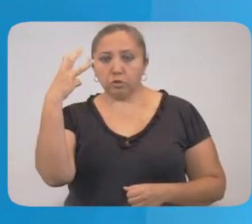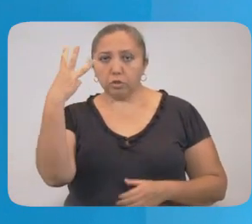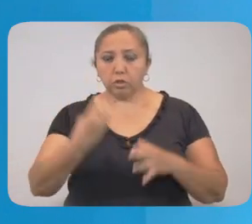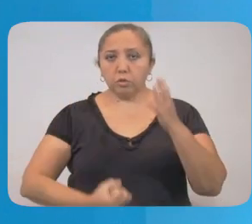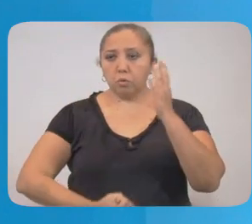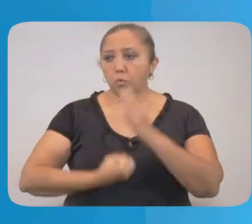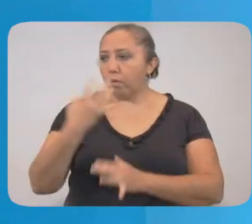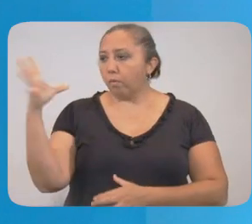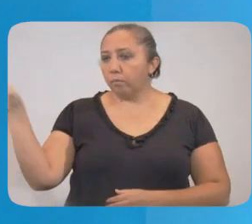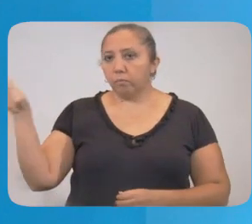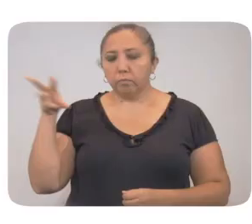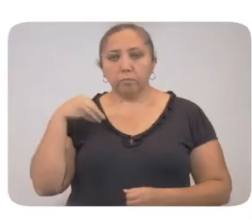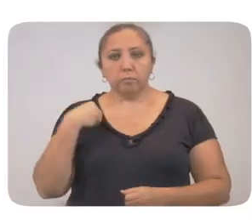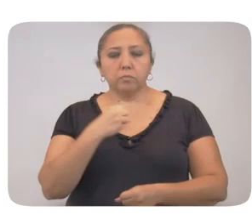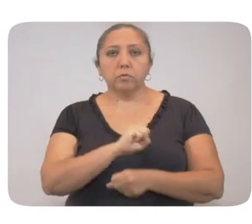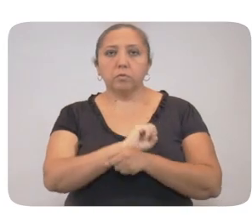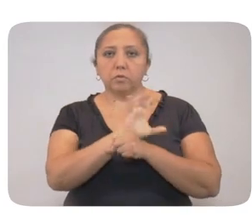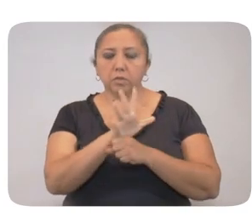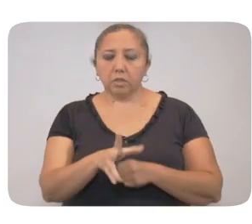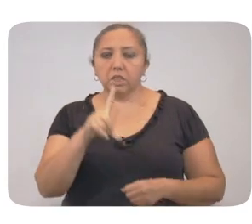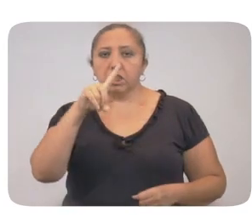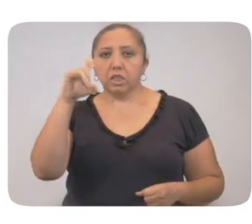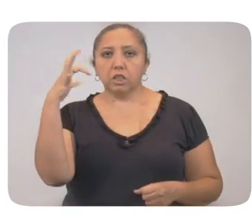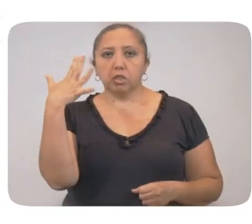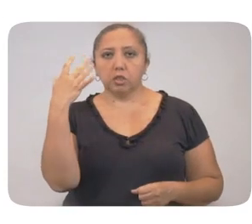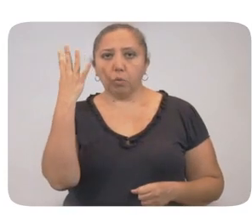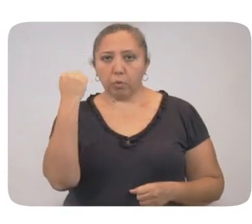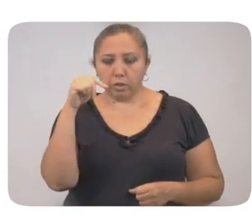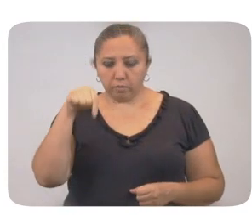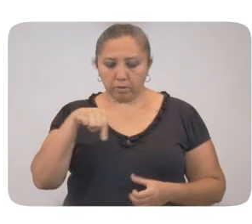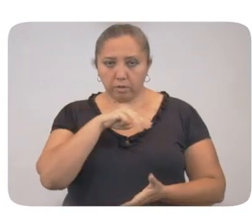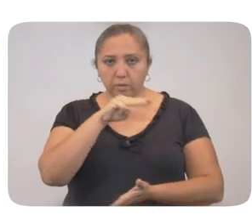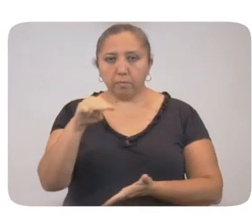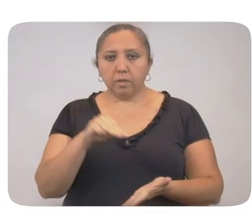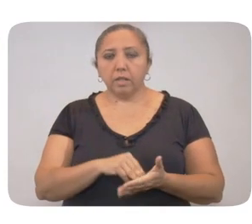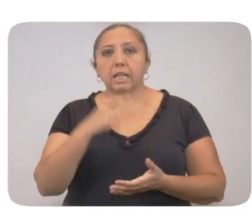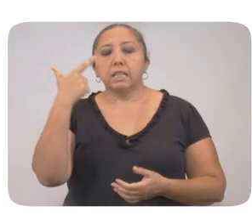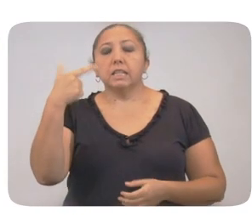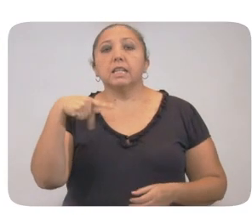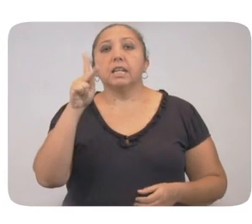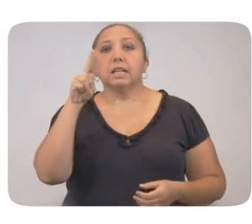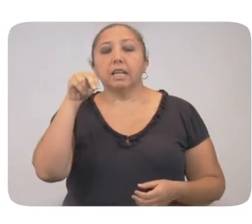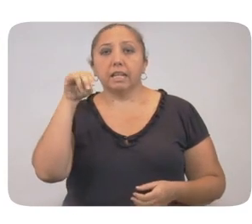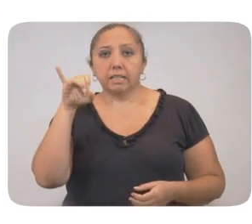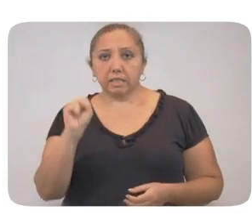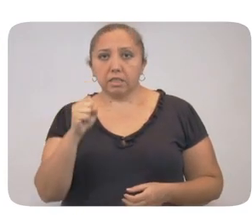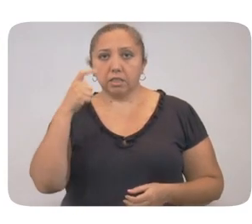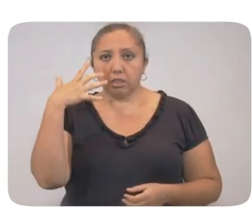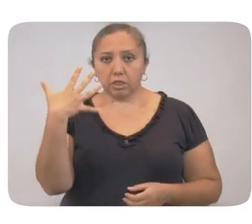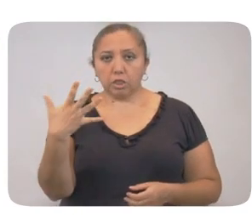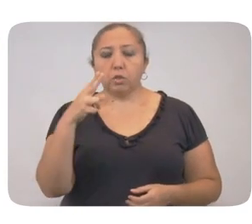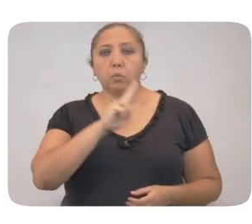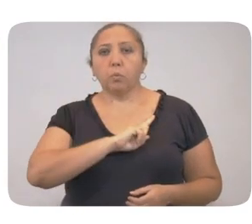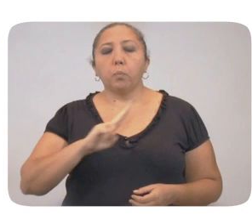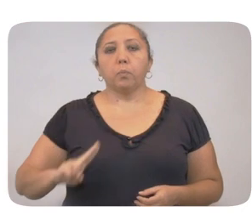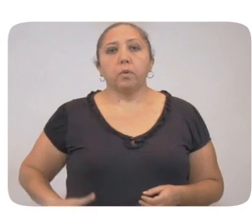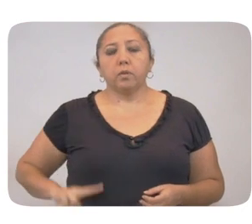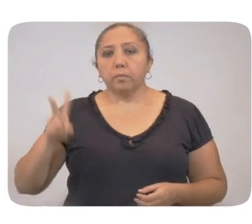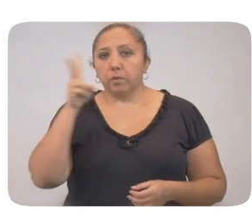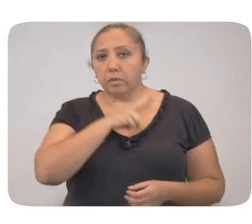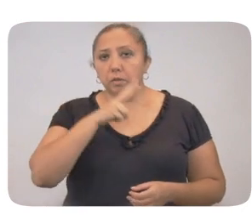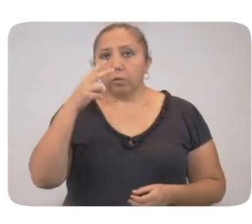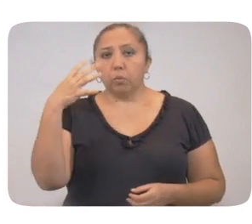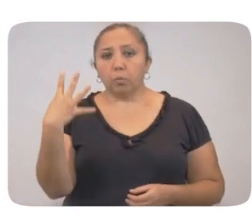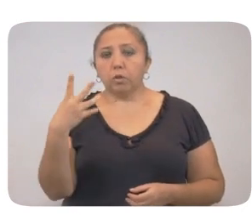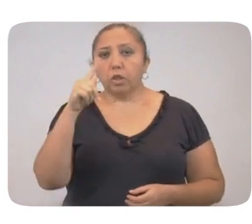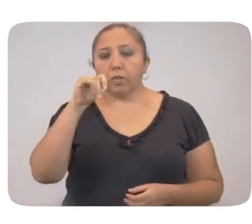nuevos contagios de coronavirus, 159 en Mérida, 7 en Canacín, 5 en Humán y Valladolid, 4